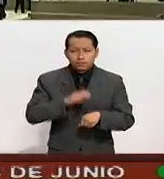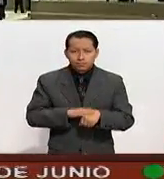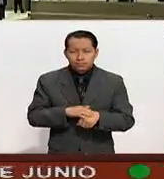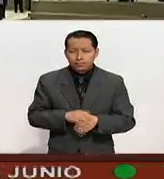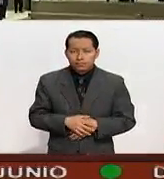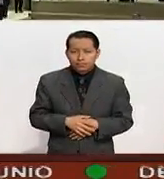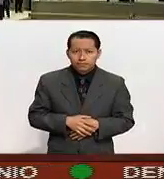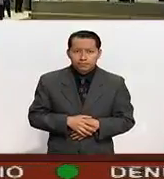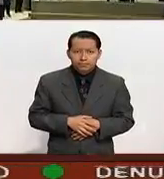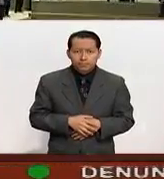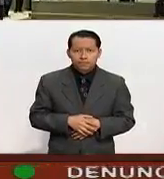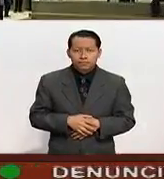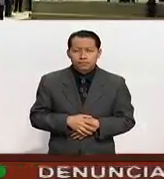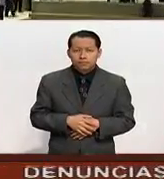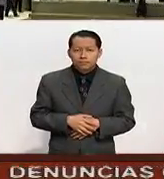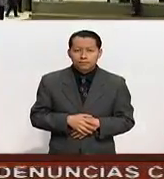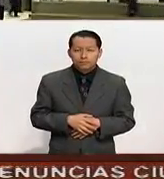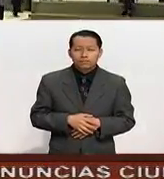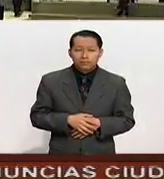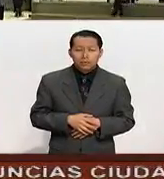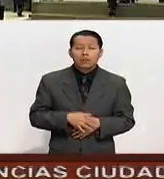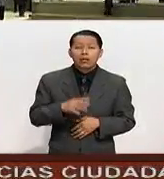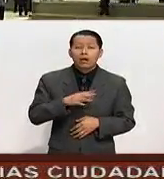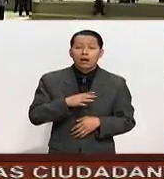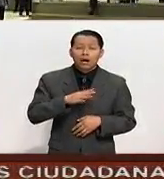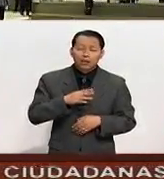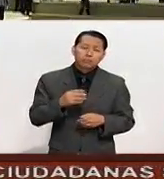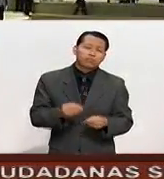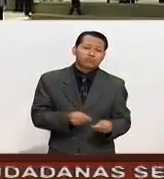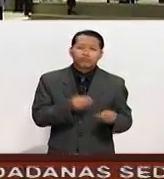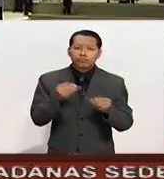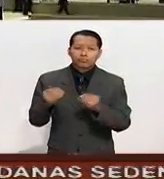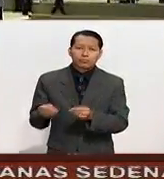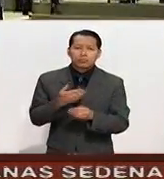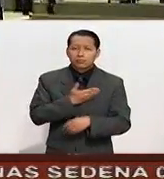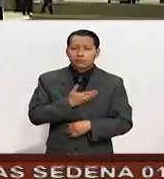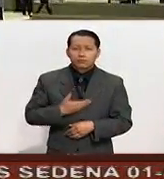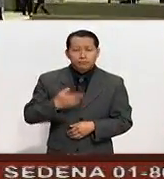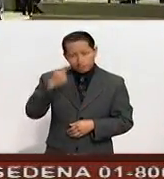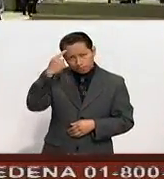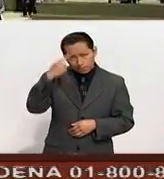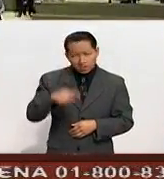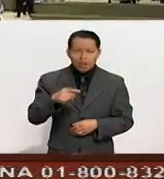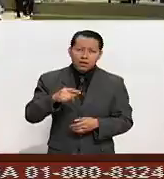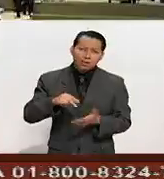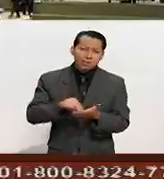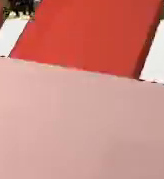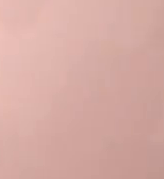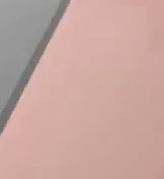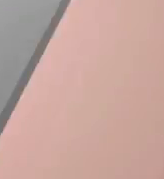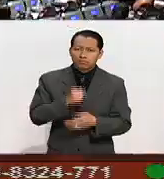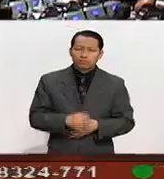Administrativa. Pasa al Ejecutivo para sus efectos constitucionales.